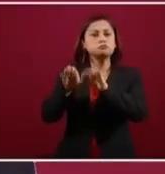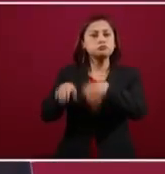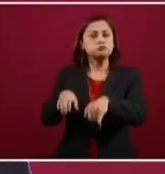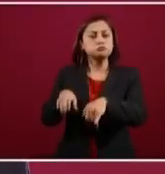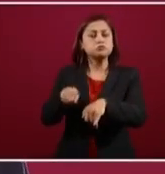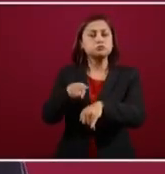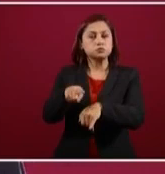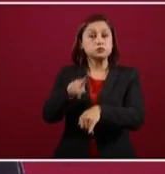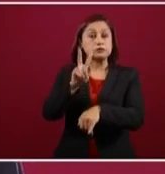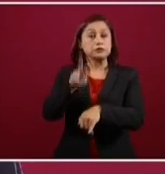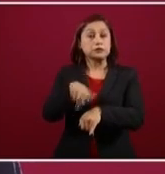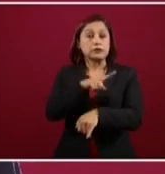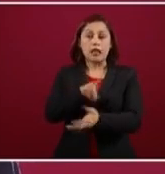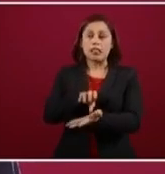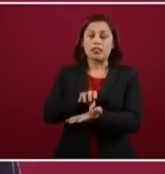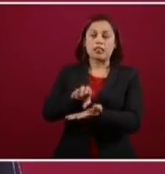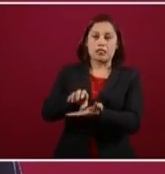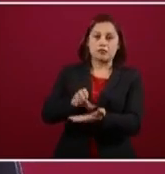cuantiosa